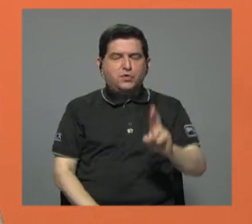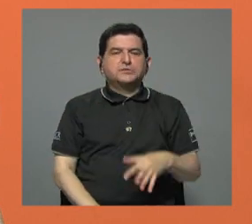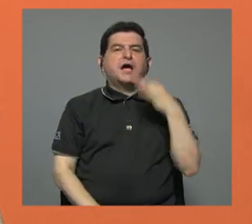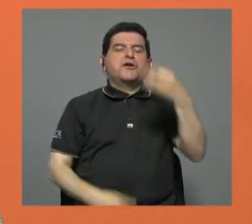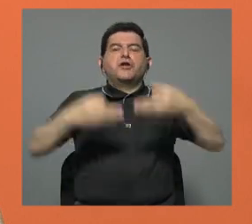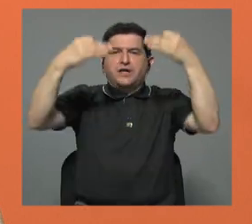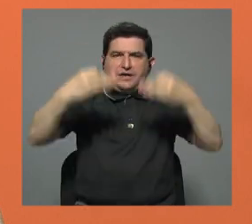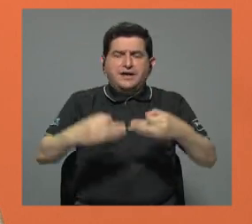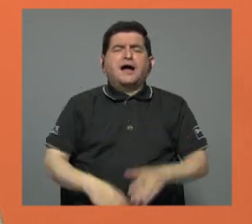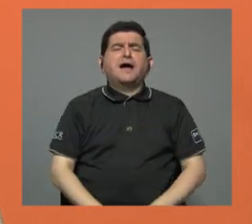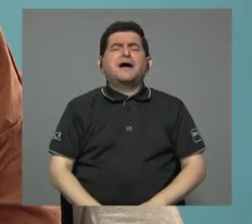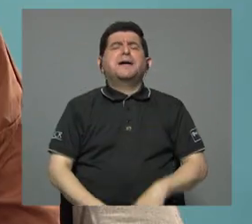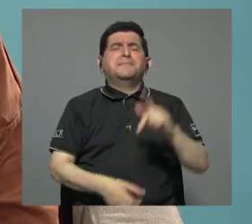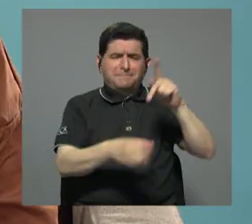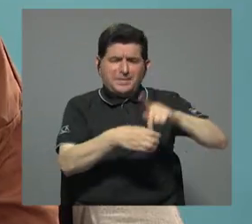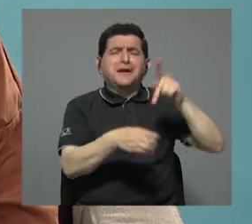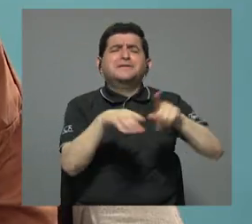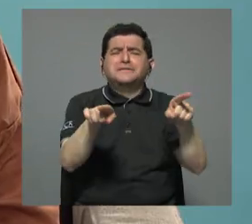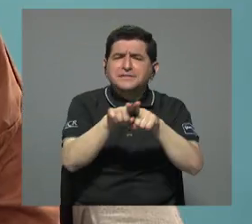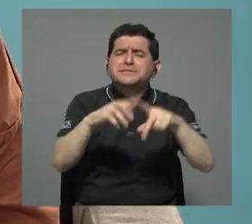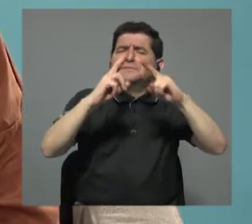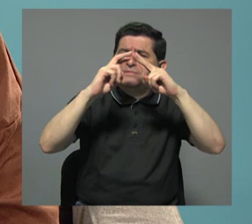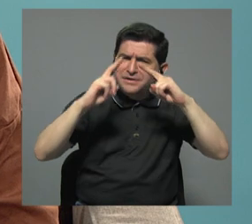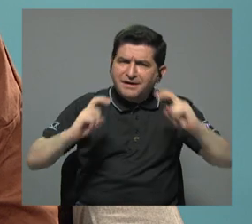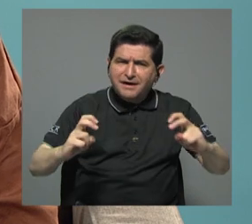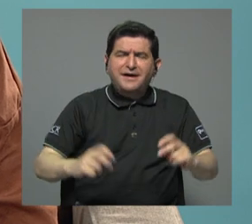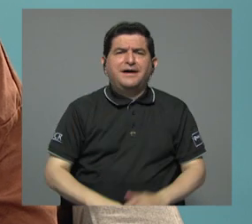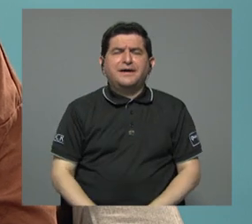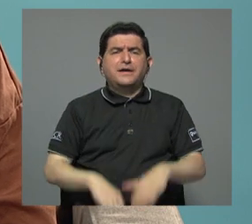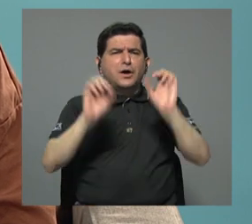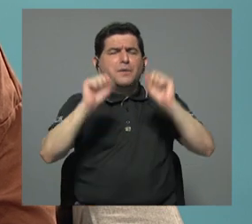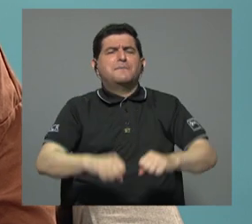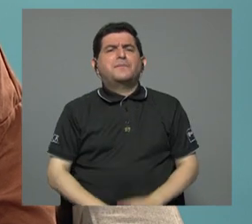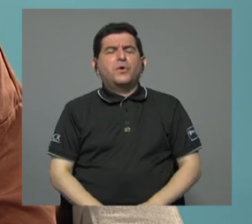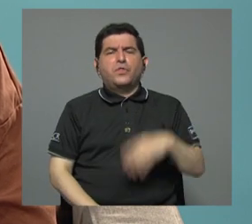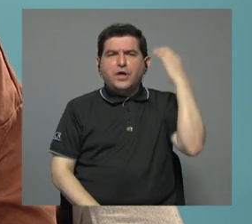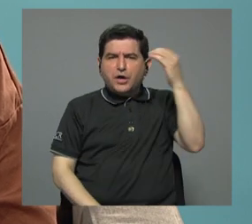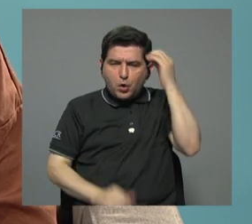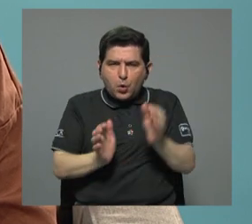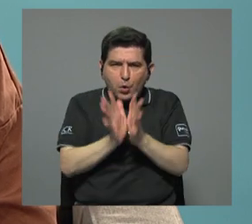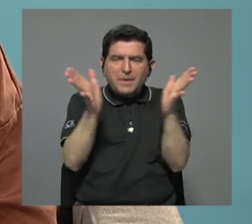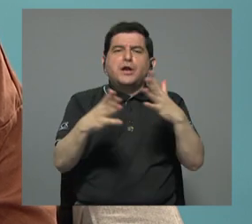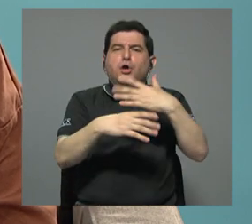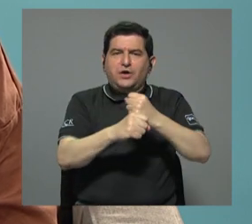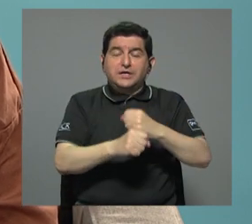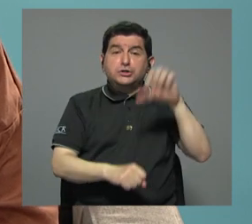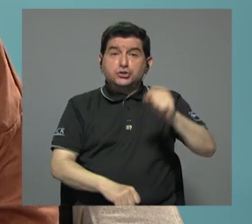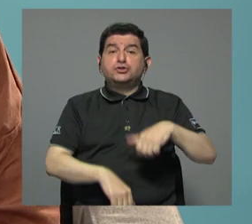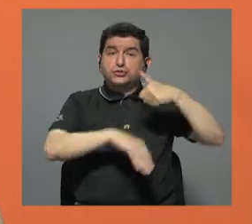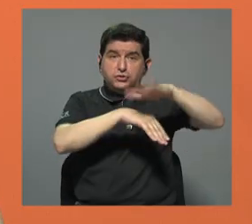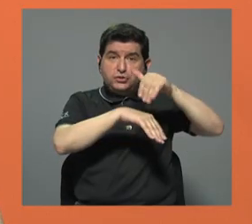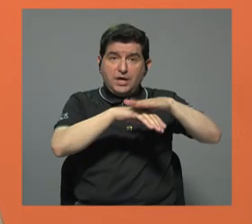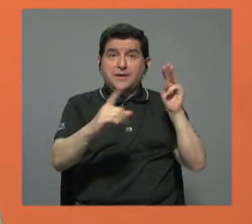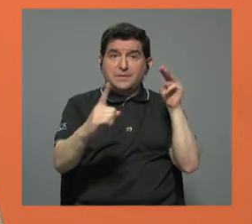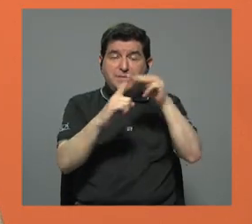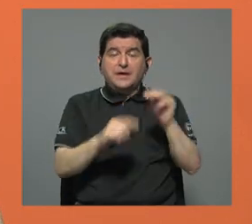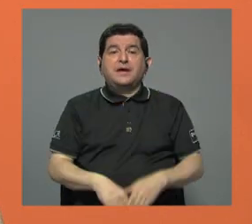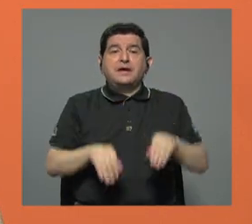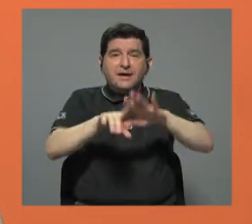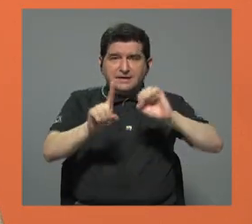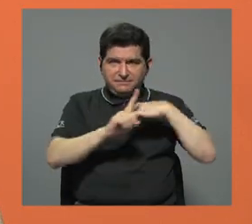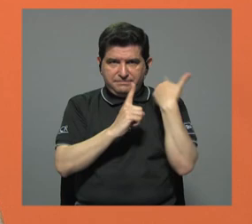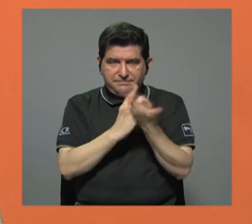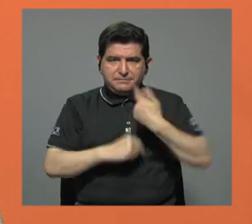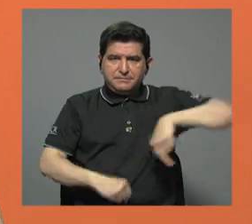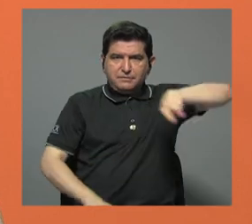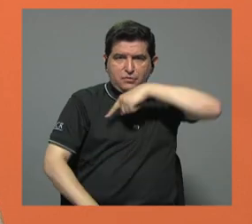informen que participen analicen en fin que se genere corriente de opinión pública claro que nos manden sus mensajes por redes sociales ahí siempre